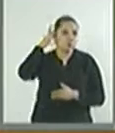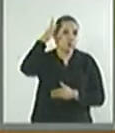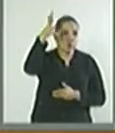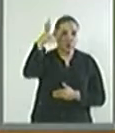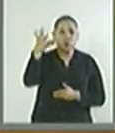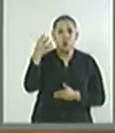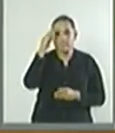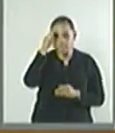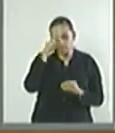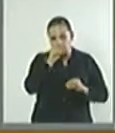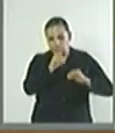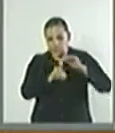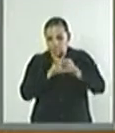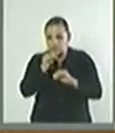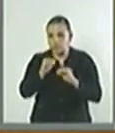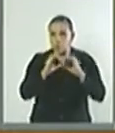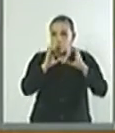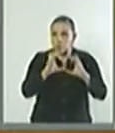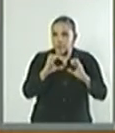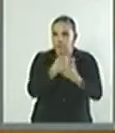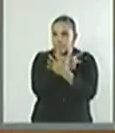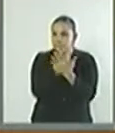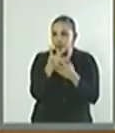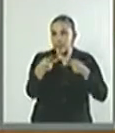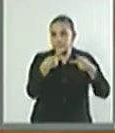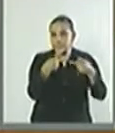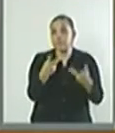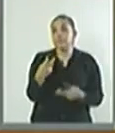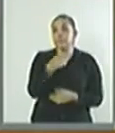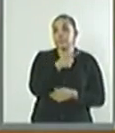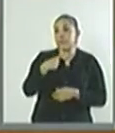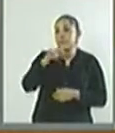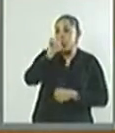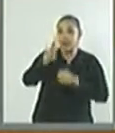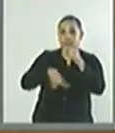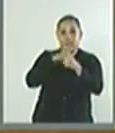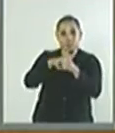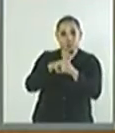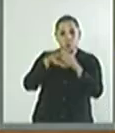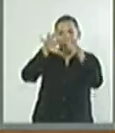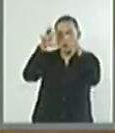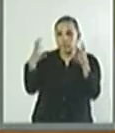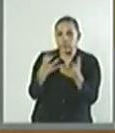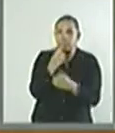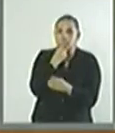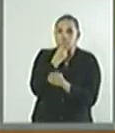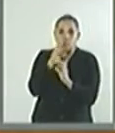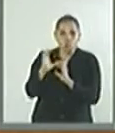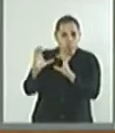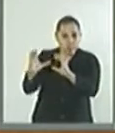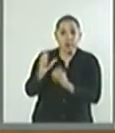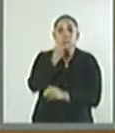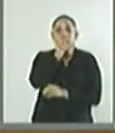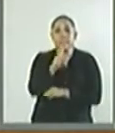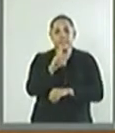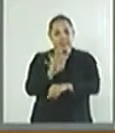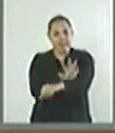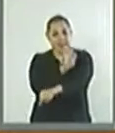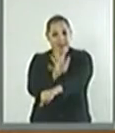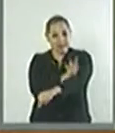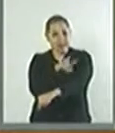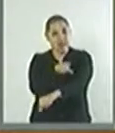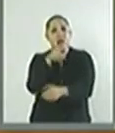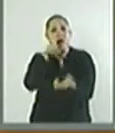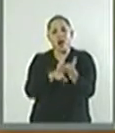uso responsable de los recursos naturales, el fomento de energías renovables, el combate al cambio climático y